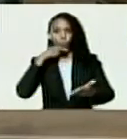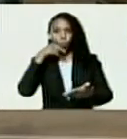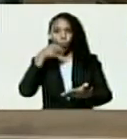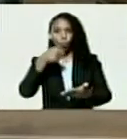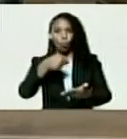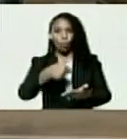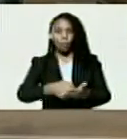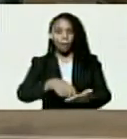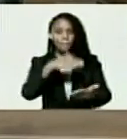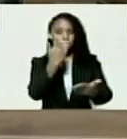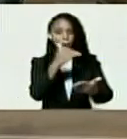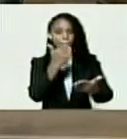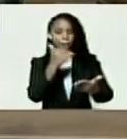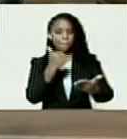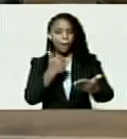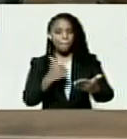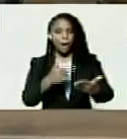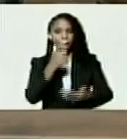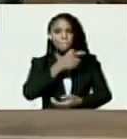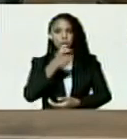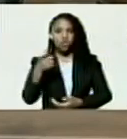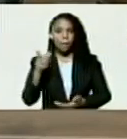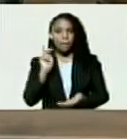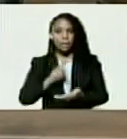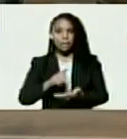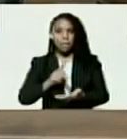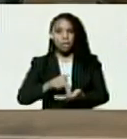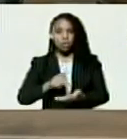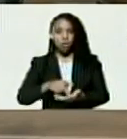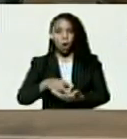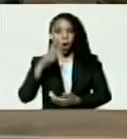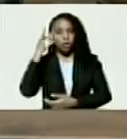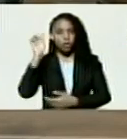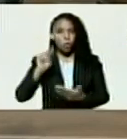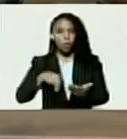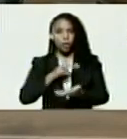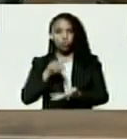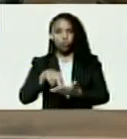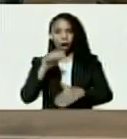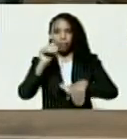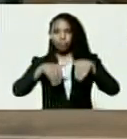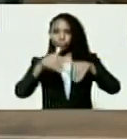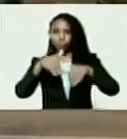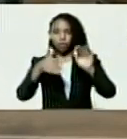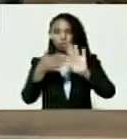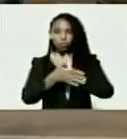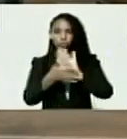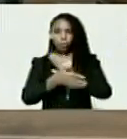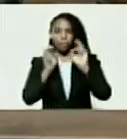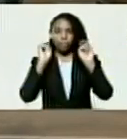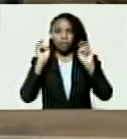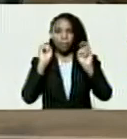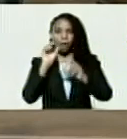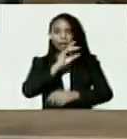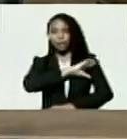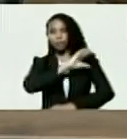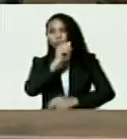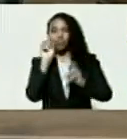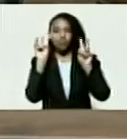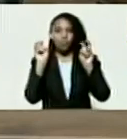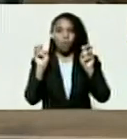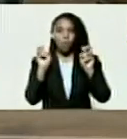Borrego Tobar, ciudadano. Oscar Braulio Bravo Guaramato, ciudadano. Pedro Enrique Calzadilla Pérez, ciudadano. Reinaldo